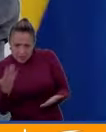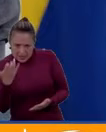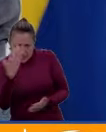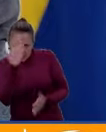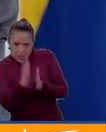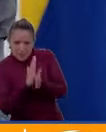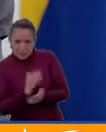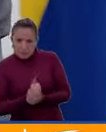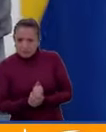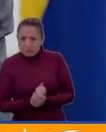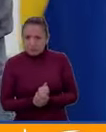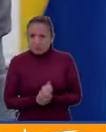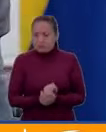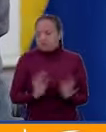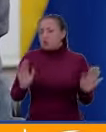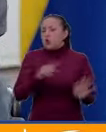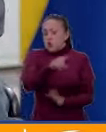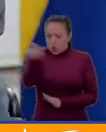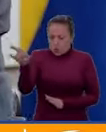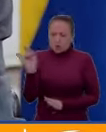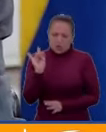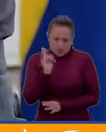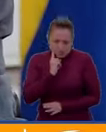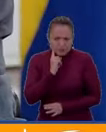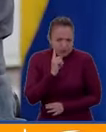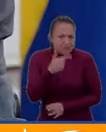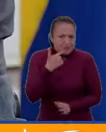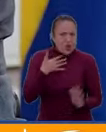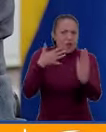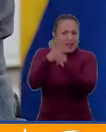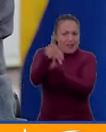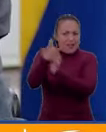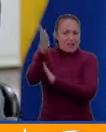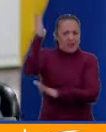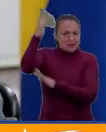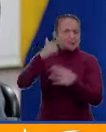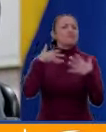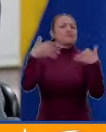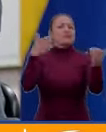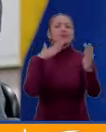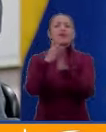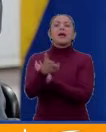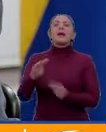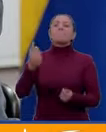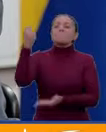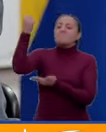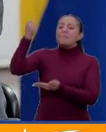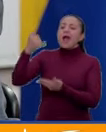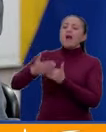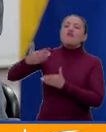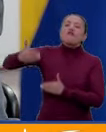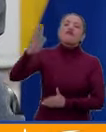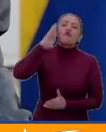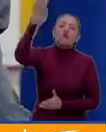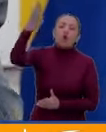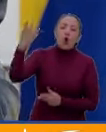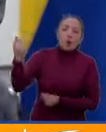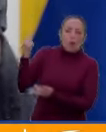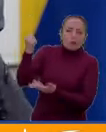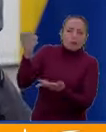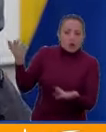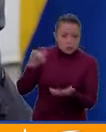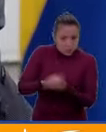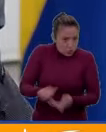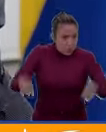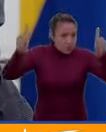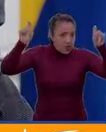municipios usted me han oído varias veces en público hablar de las vigencias futuras ese es un tema